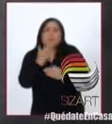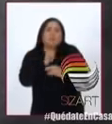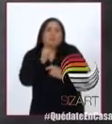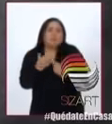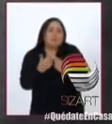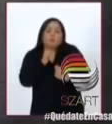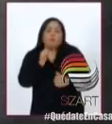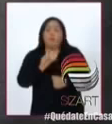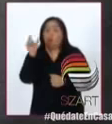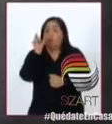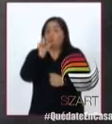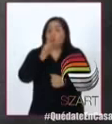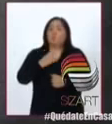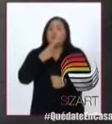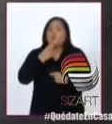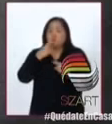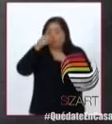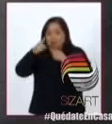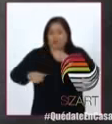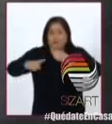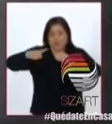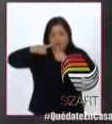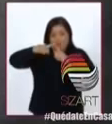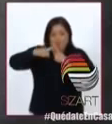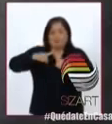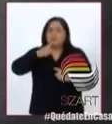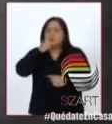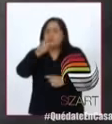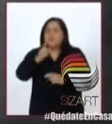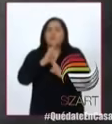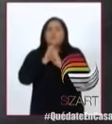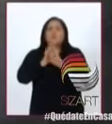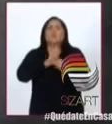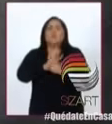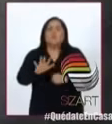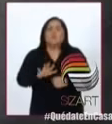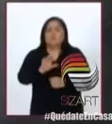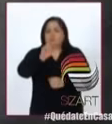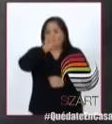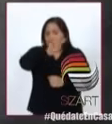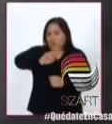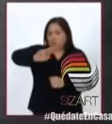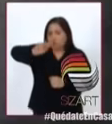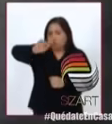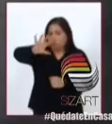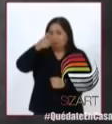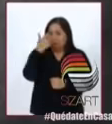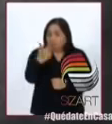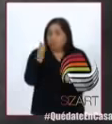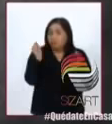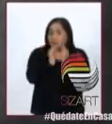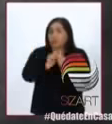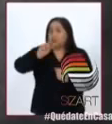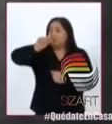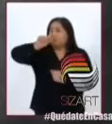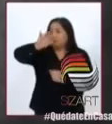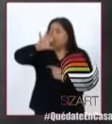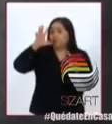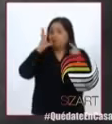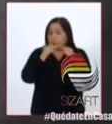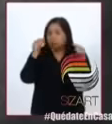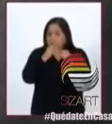Al utilizar el algoritmo de la división, obtuvimos como resultado 285 pesos con 75